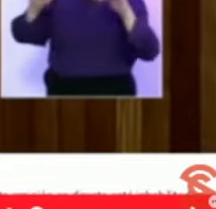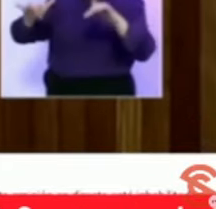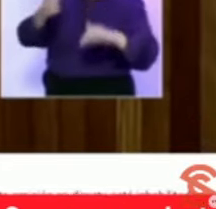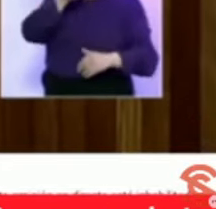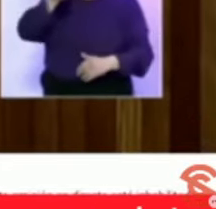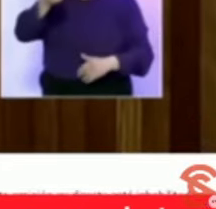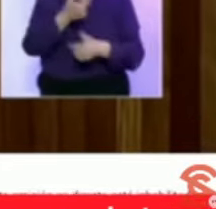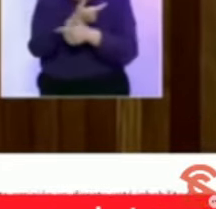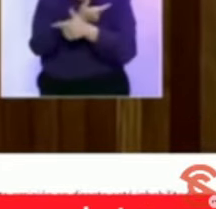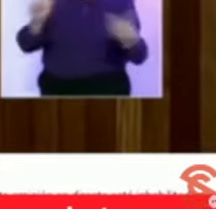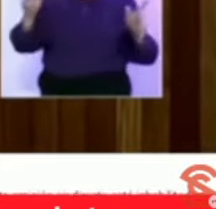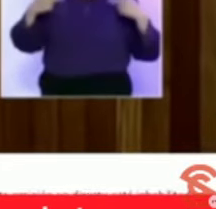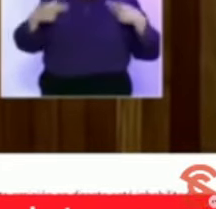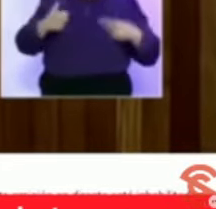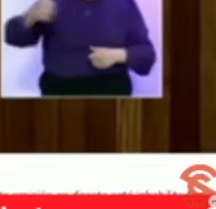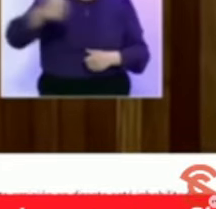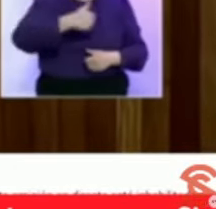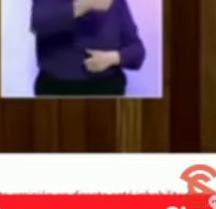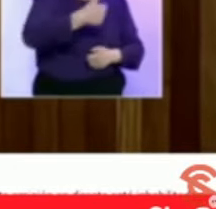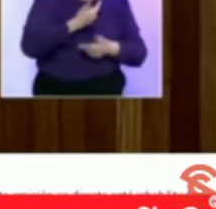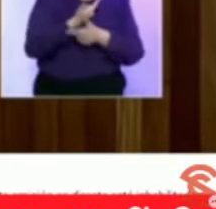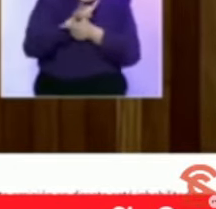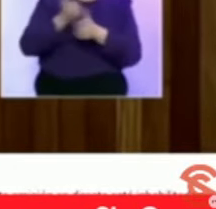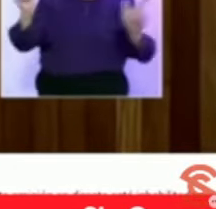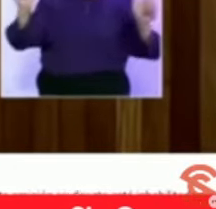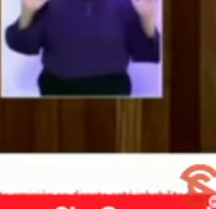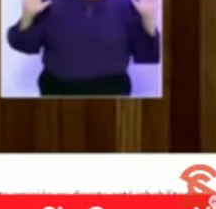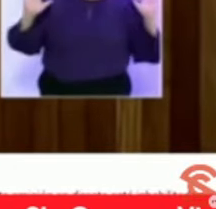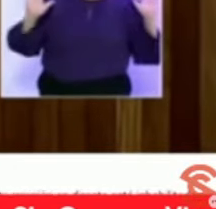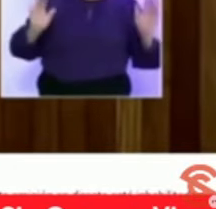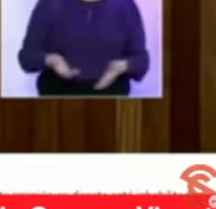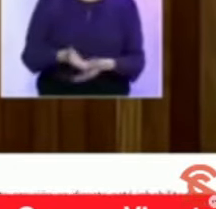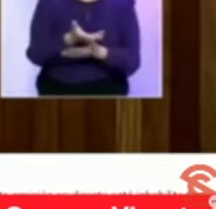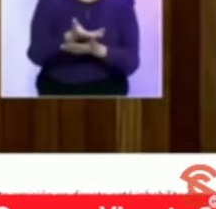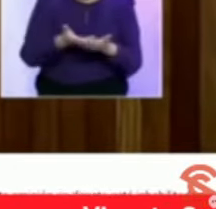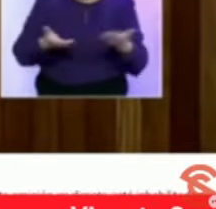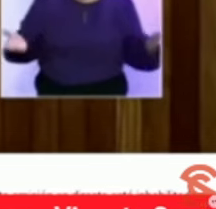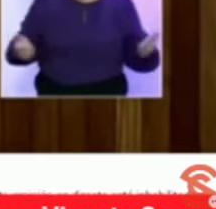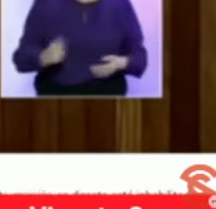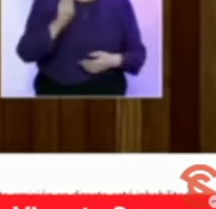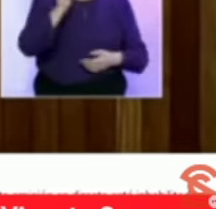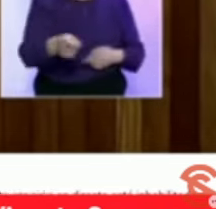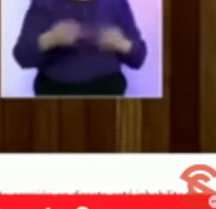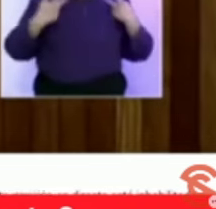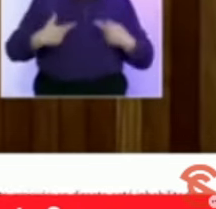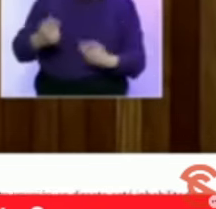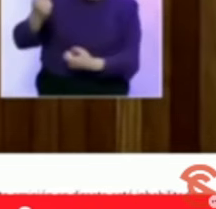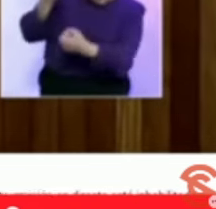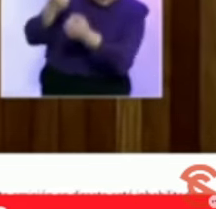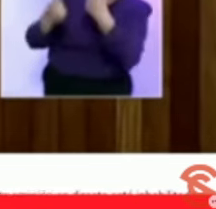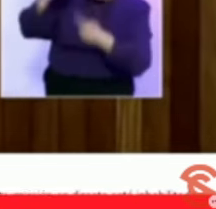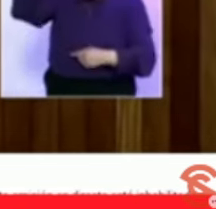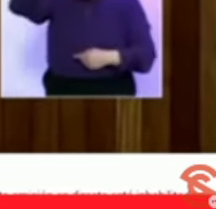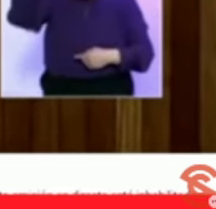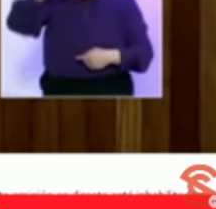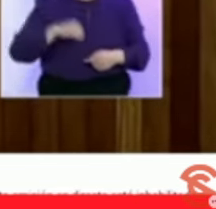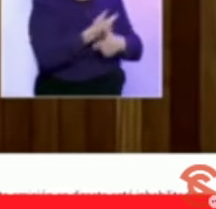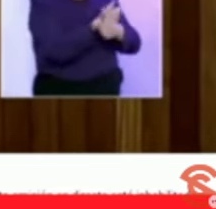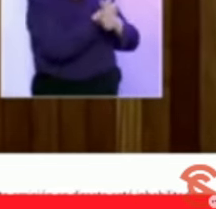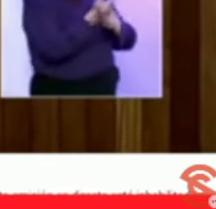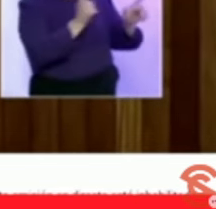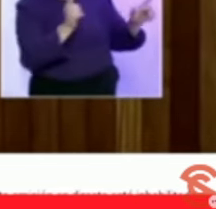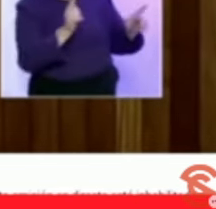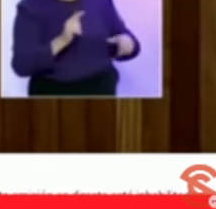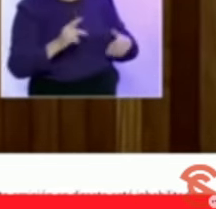de movilización ahora contrario a quienes piensan que la libertad solo está en